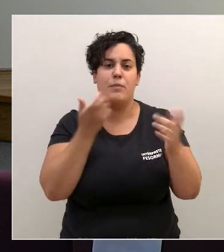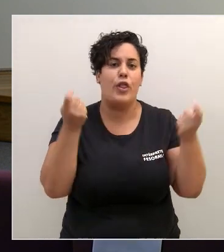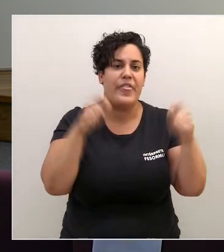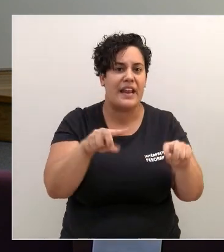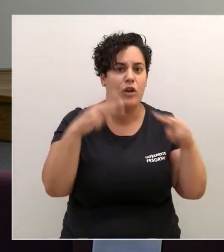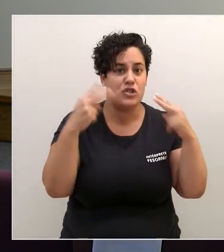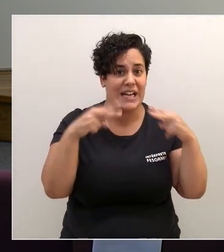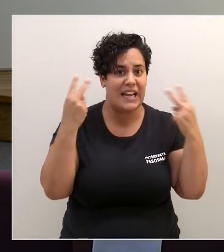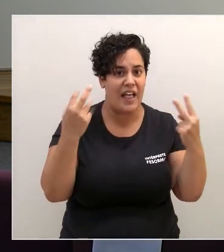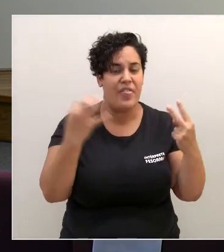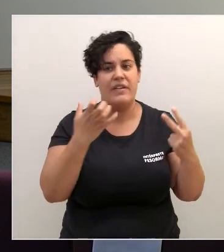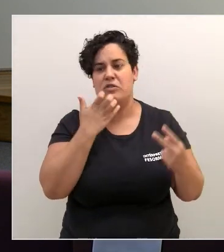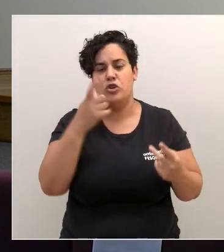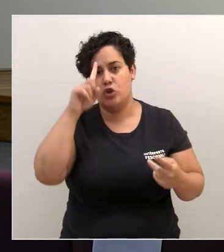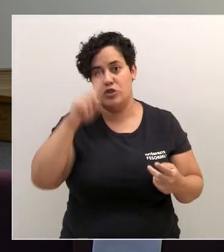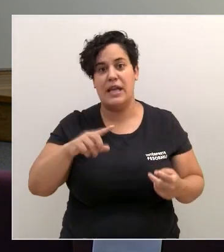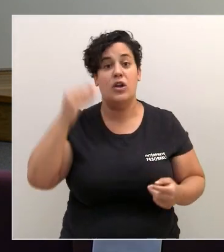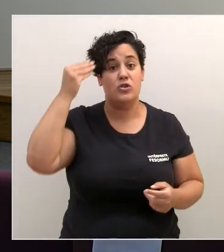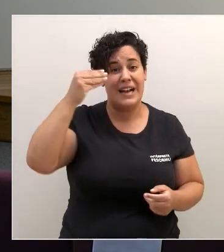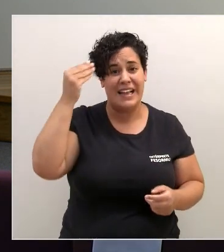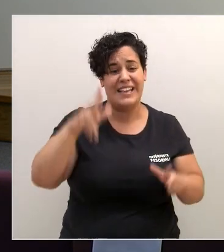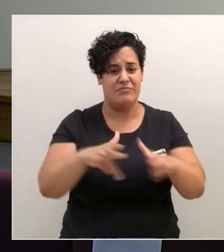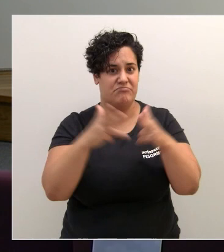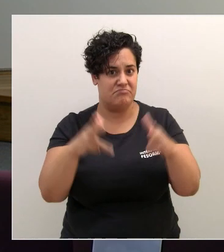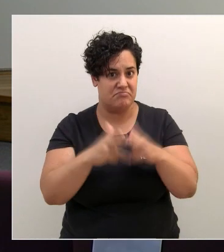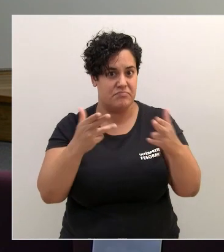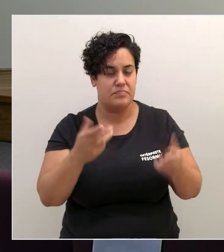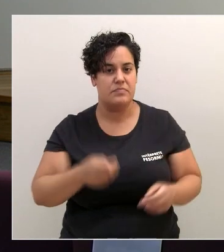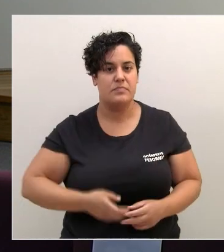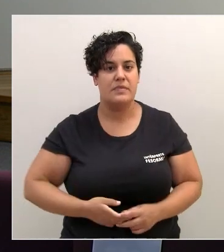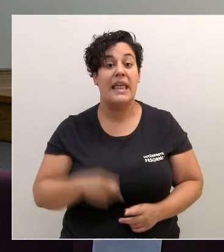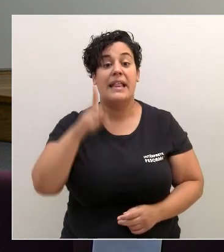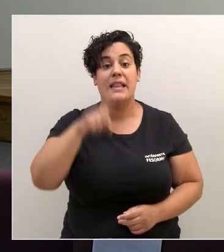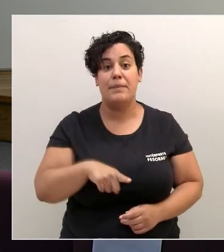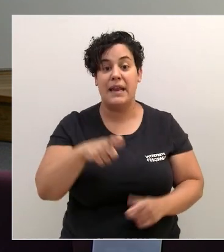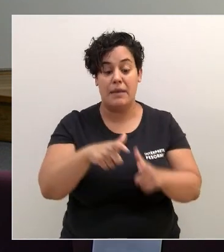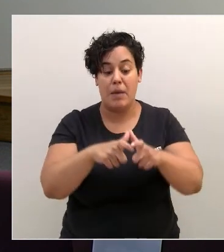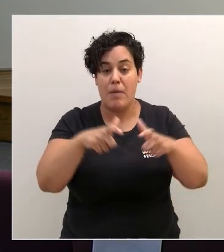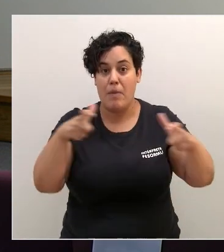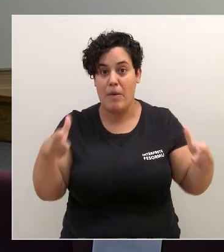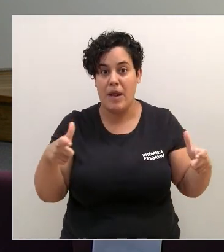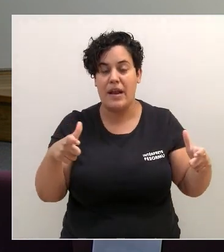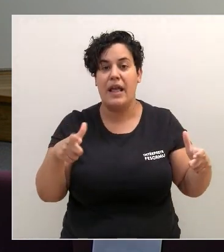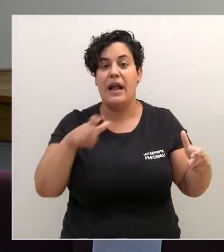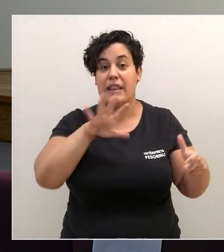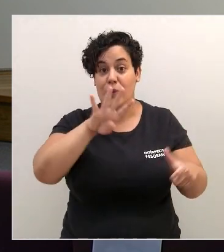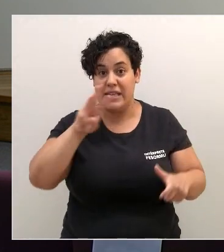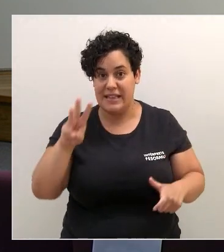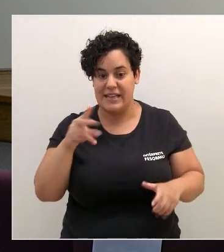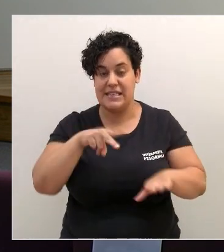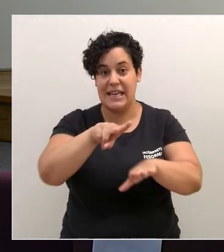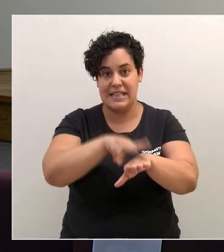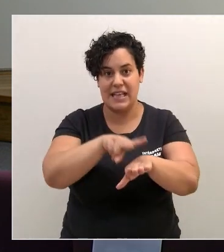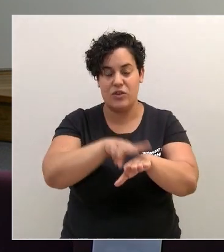creo que eran poblaciones como los Alcázares, Librilla y tal, ¿no? Y luego, con respecto a ese incremento de ingresos, esos 43 ingresados, ¿hay constancia